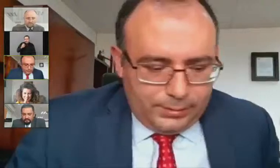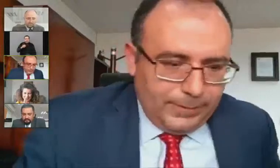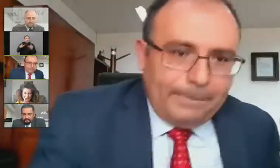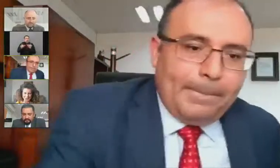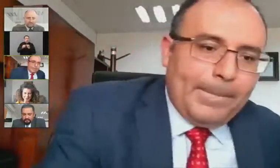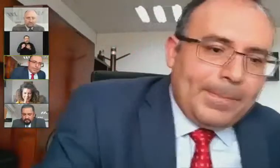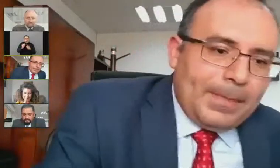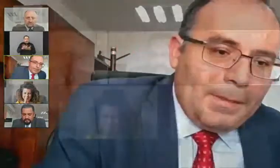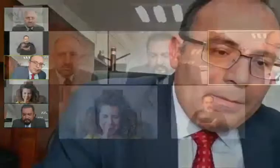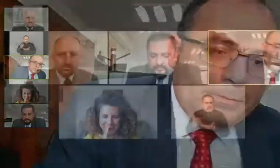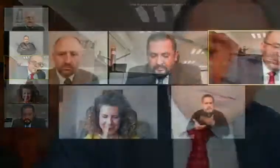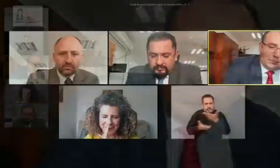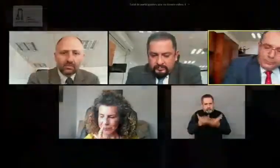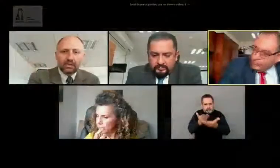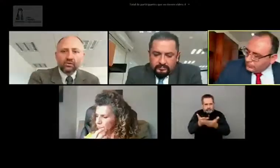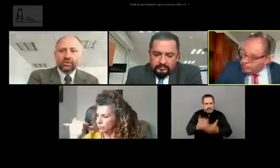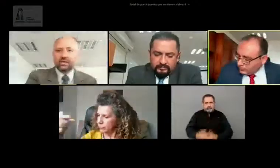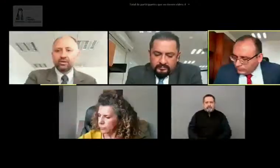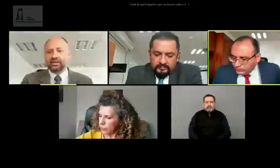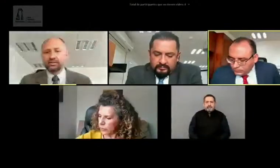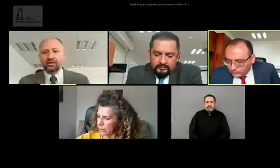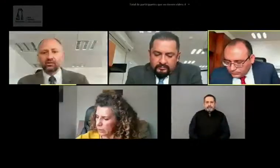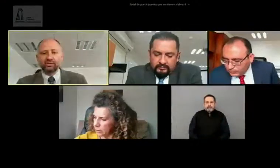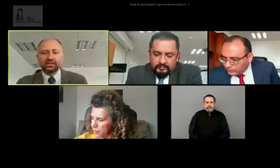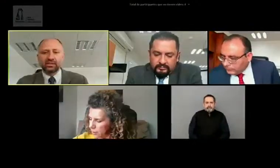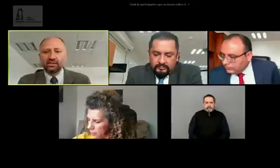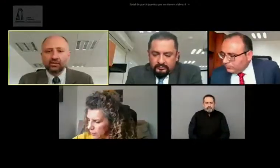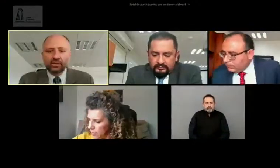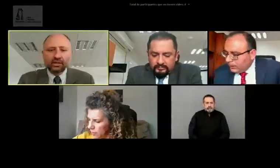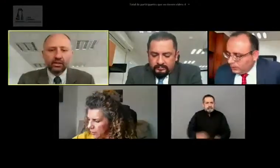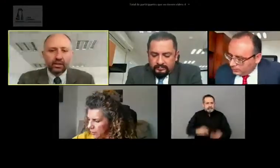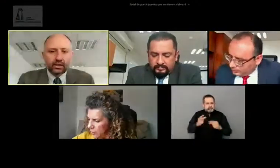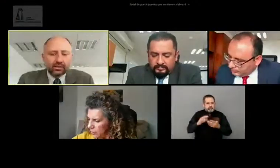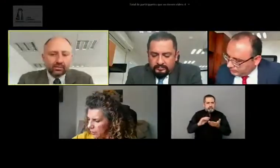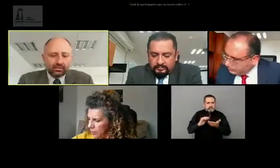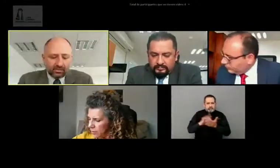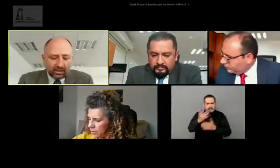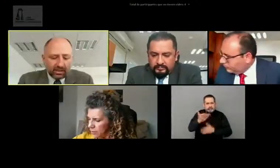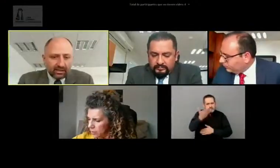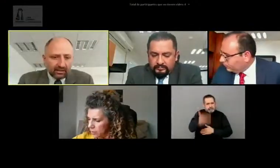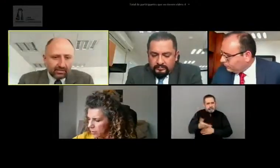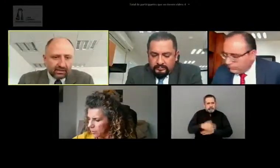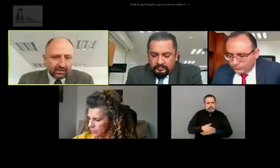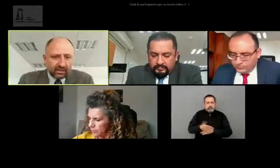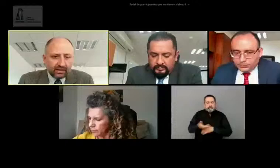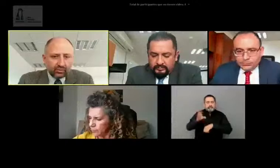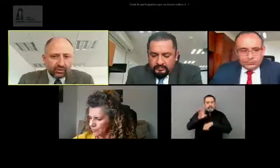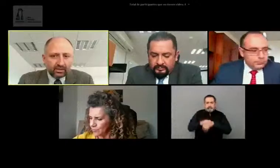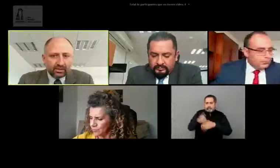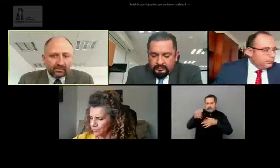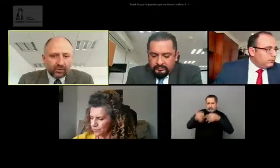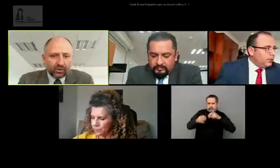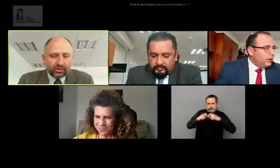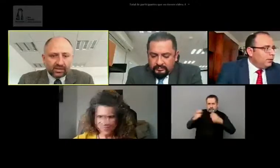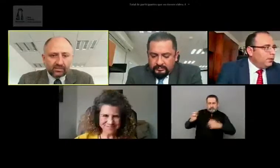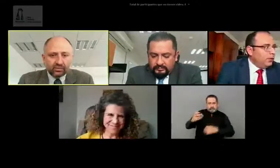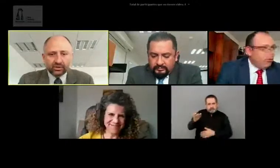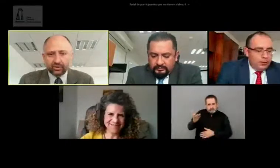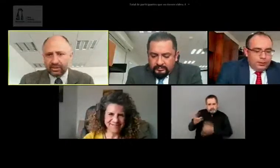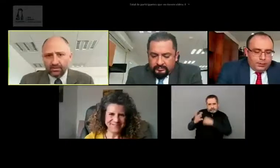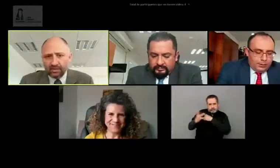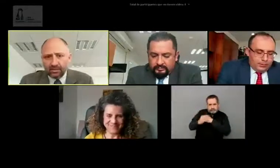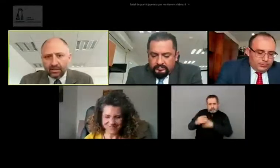gracias. Al contrario, magistrado, muchas gracias a usted. Si me permite la magistrada ponente, yo